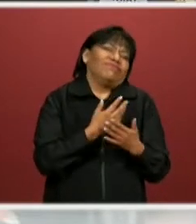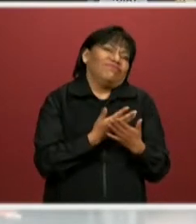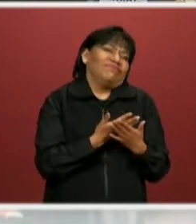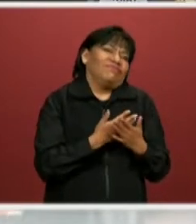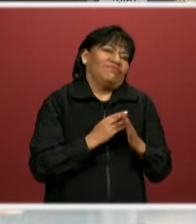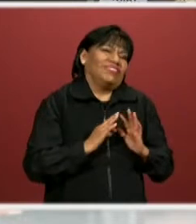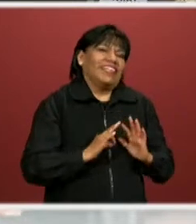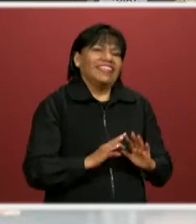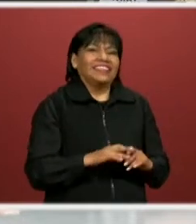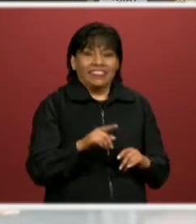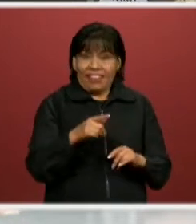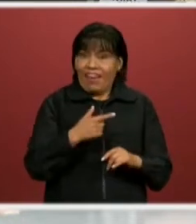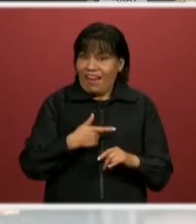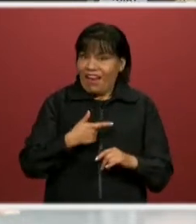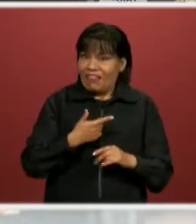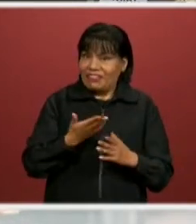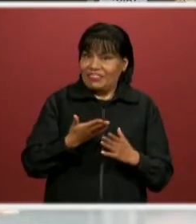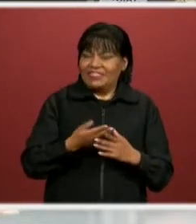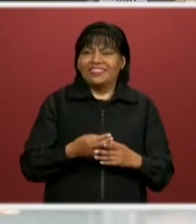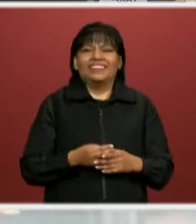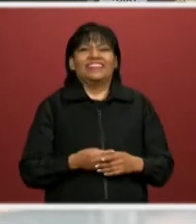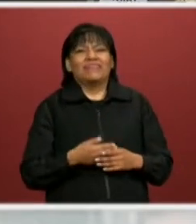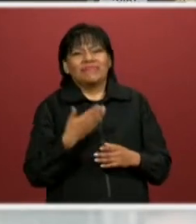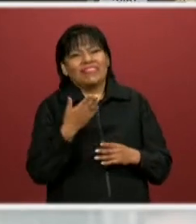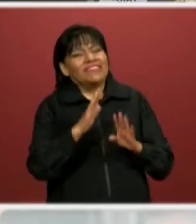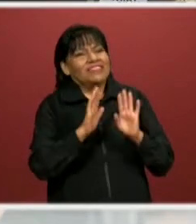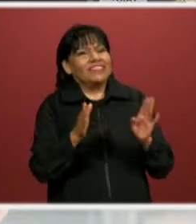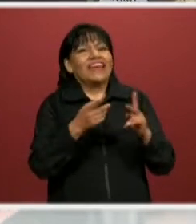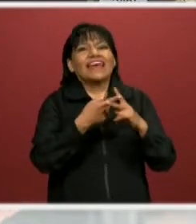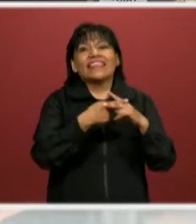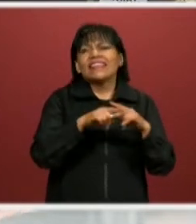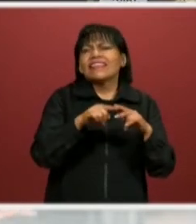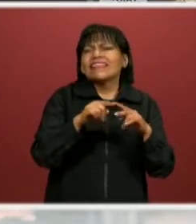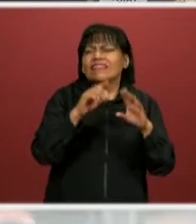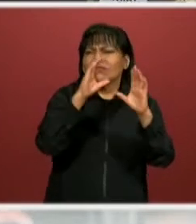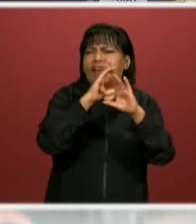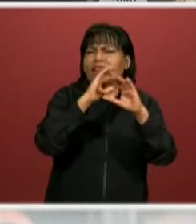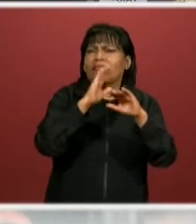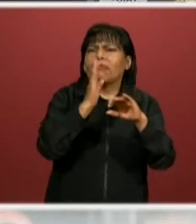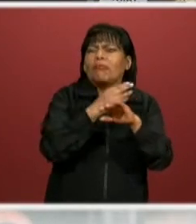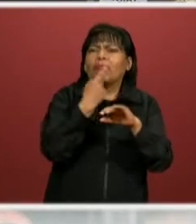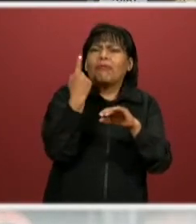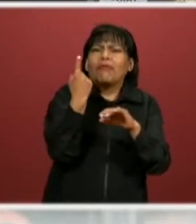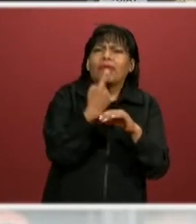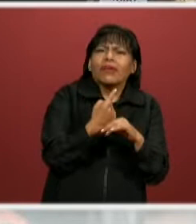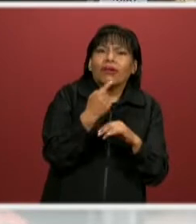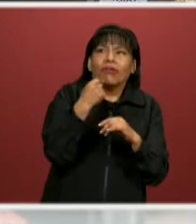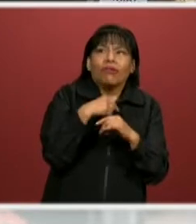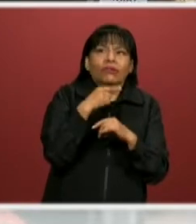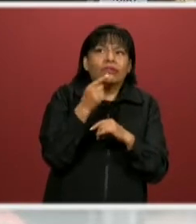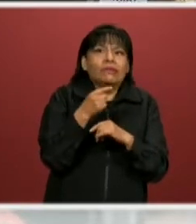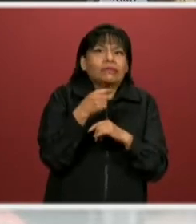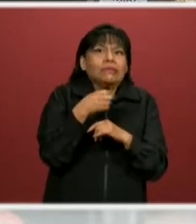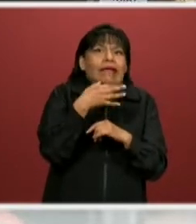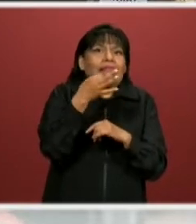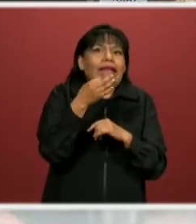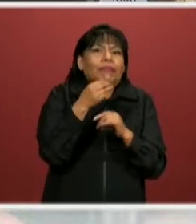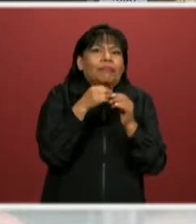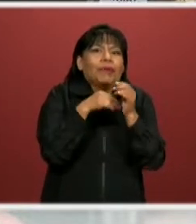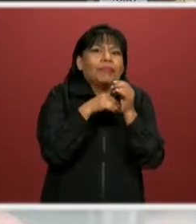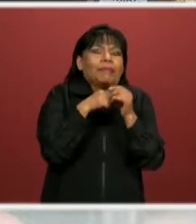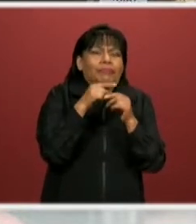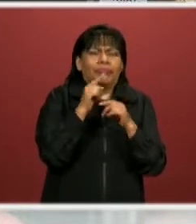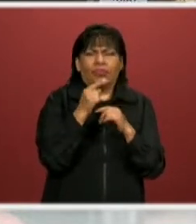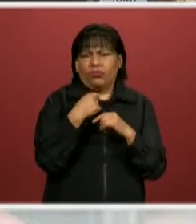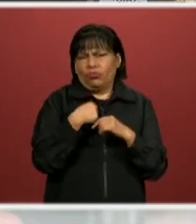verdad que si les gusta esta canción bueno iniciamos con esta canción porque hoy les voy a contar un secreto cuando yo era